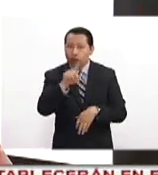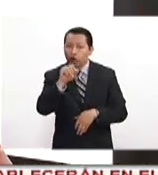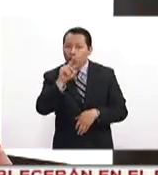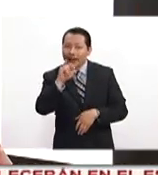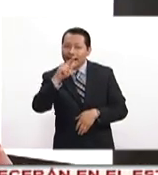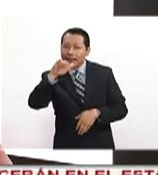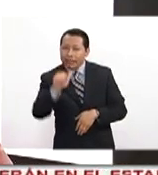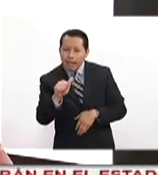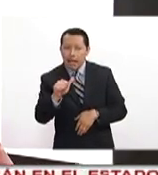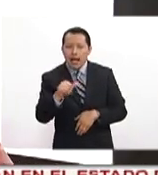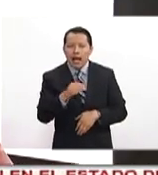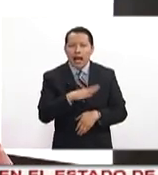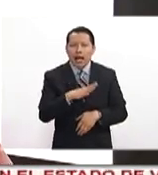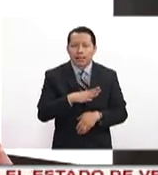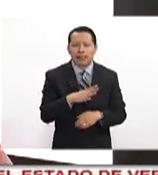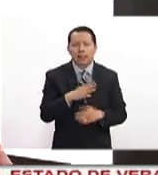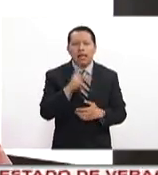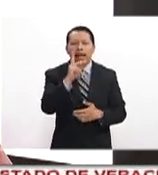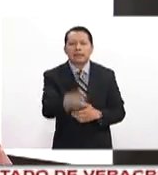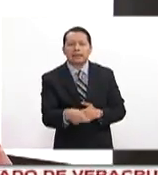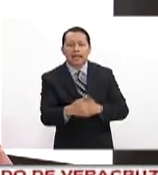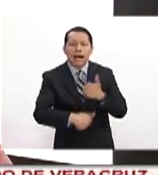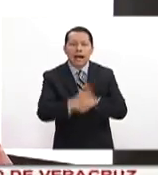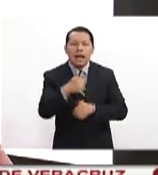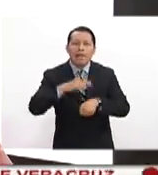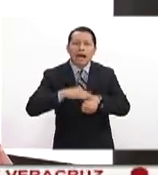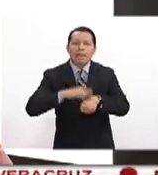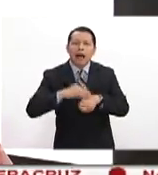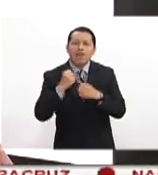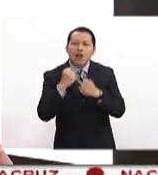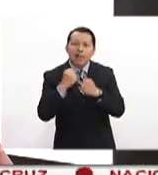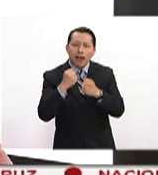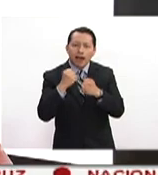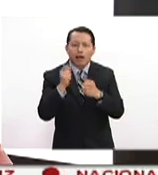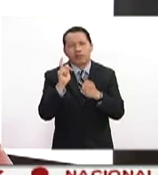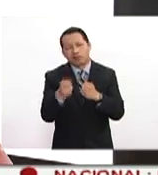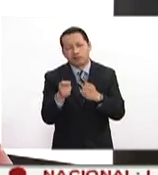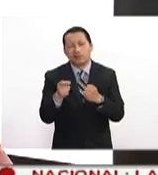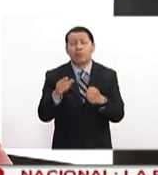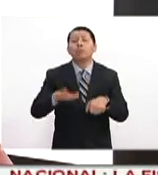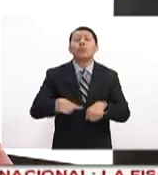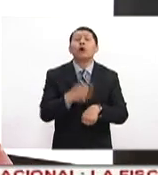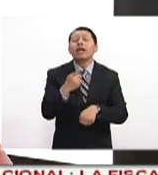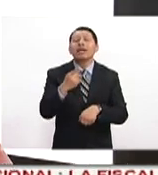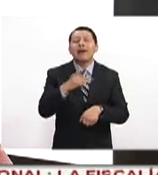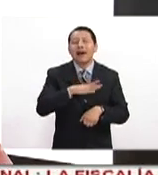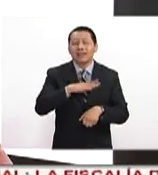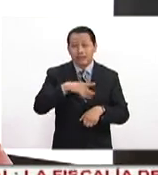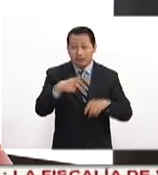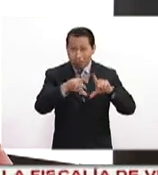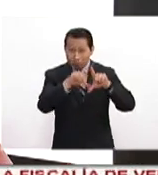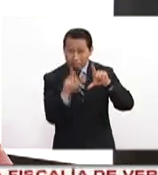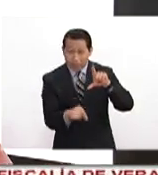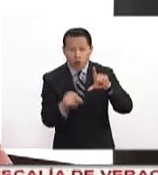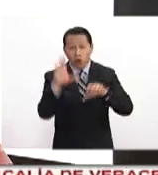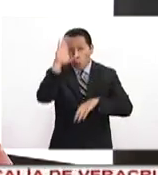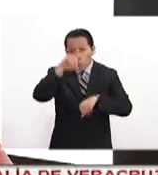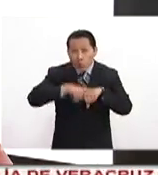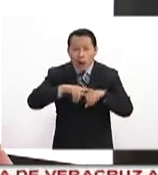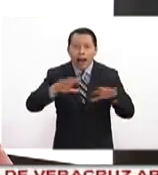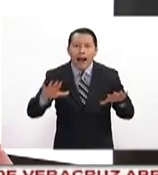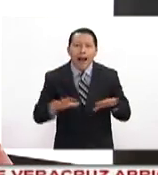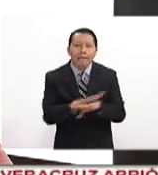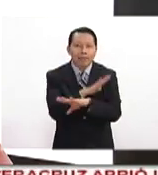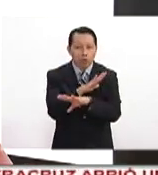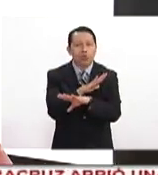las carreras que han tomado auge en los últimos años por un cambio de cultura que hemos tenido en el país. La verdad es que